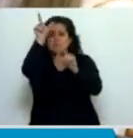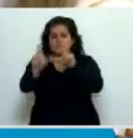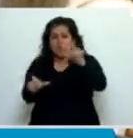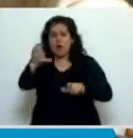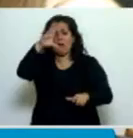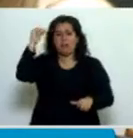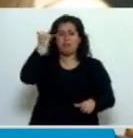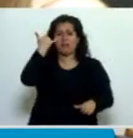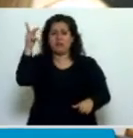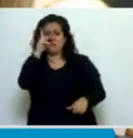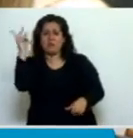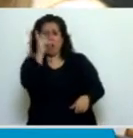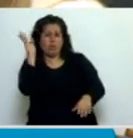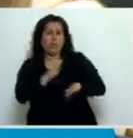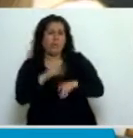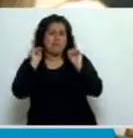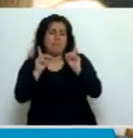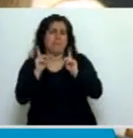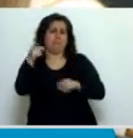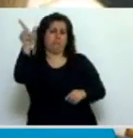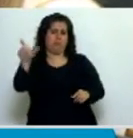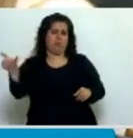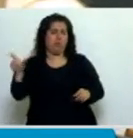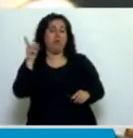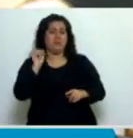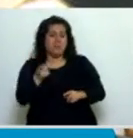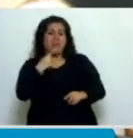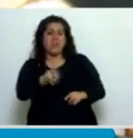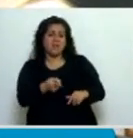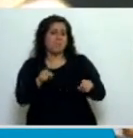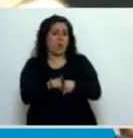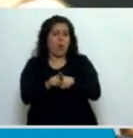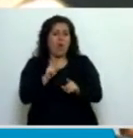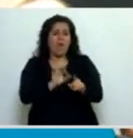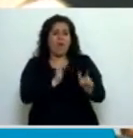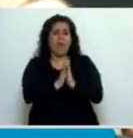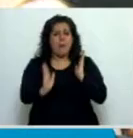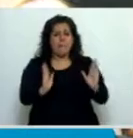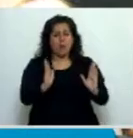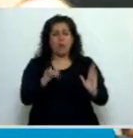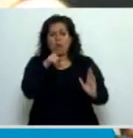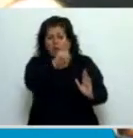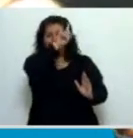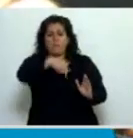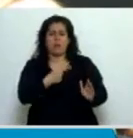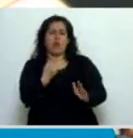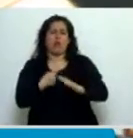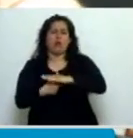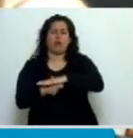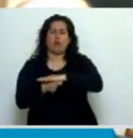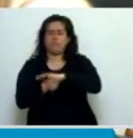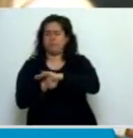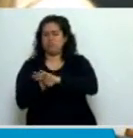Kirchner. Fue además de ser una década depredadora en términos sociales, el germen del inicio de la corrupción en la